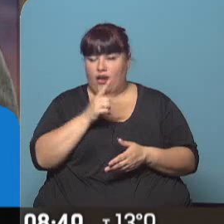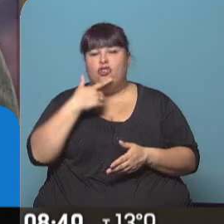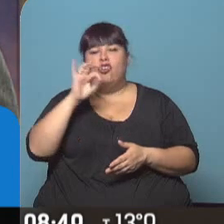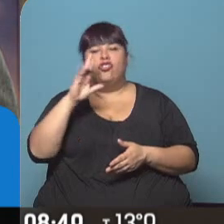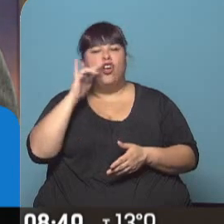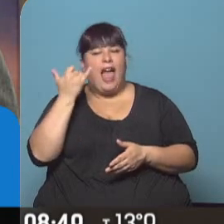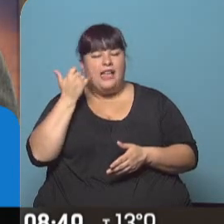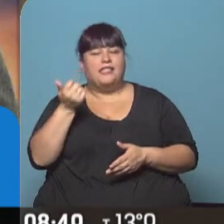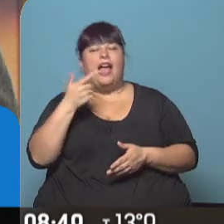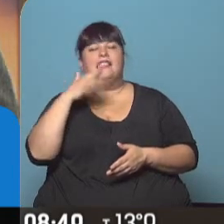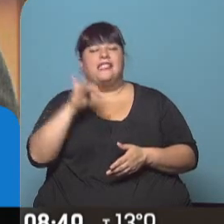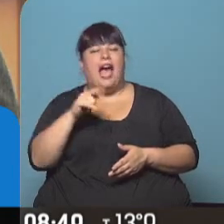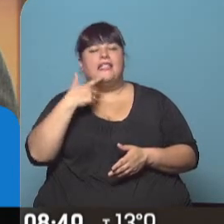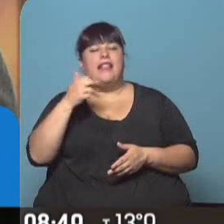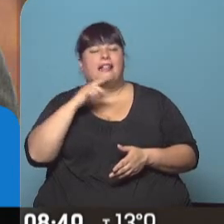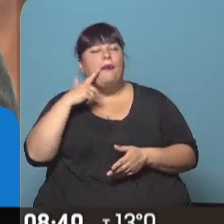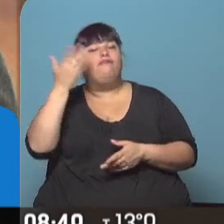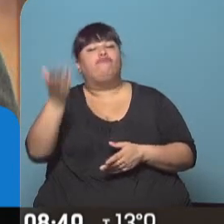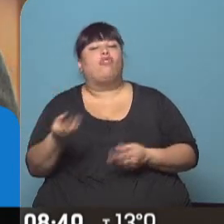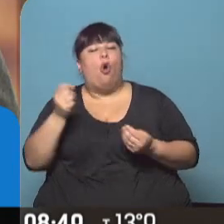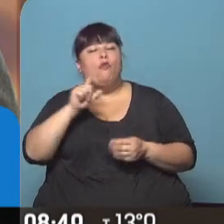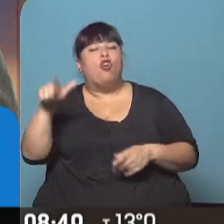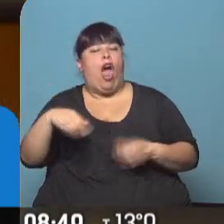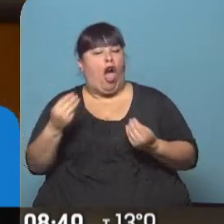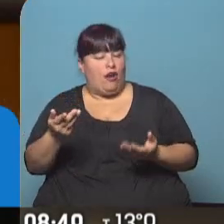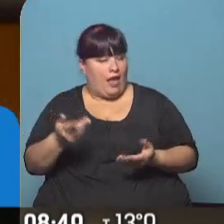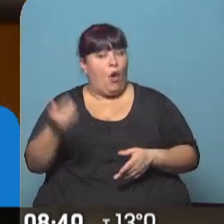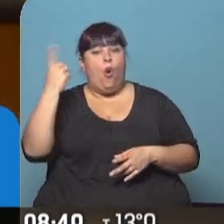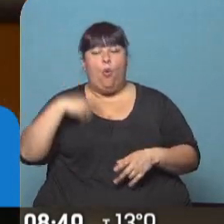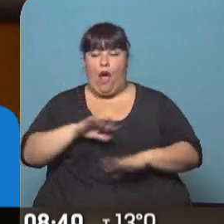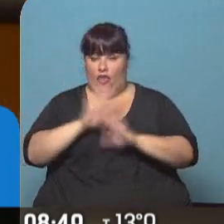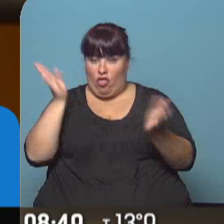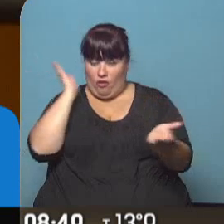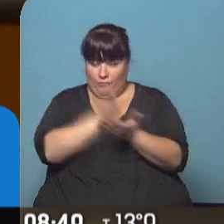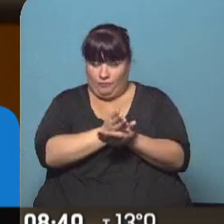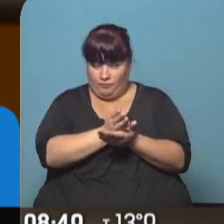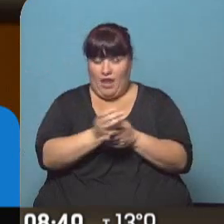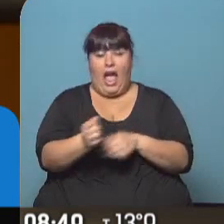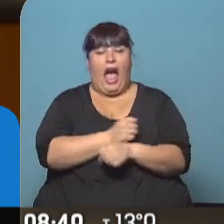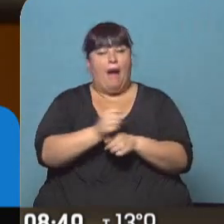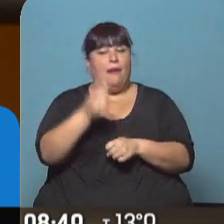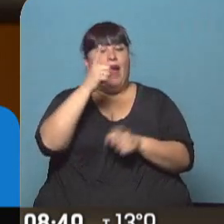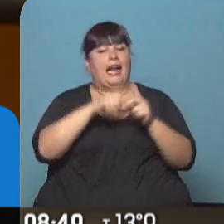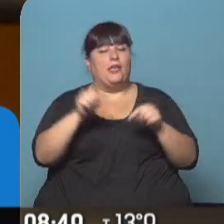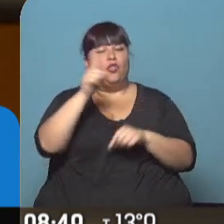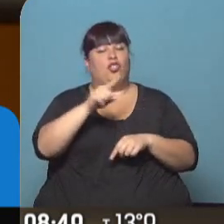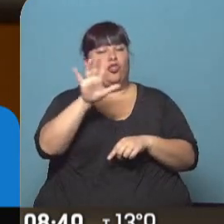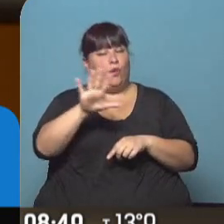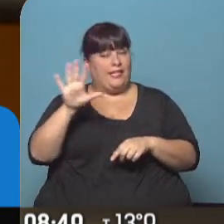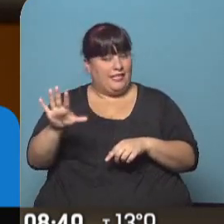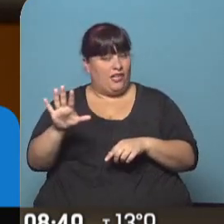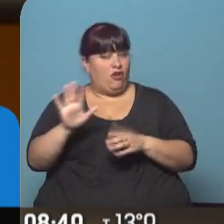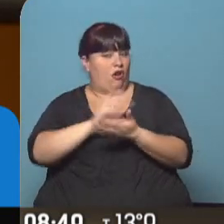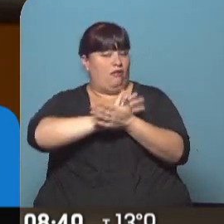Soraya Sáenz de Santa María. ¿Cuál es el rol a partir de ahora de esta mujer? Una vez que se aplica este artículo 155,